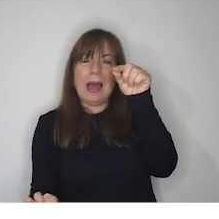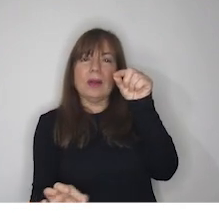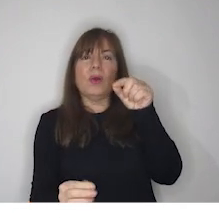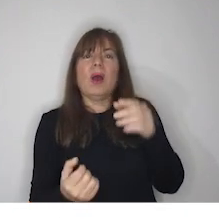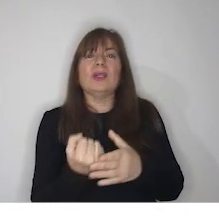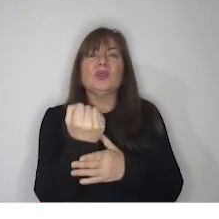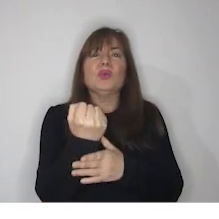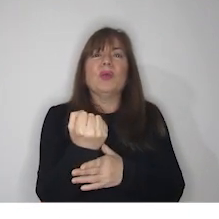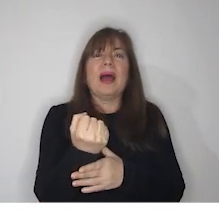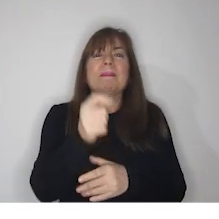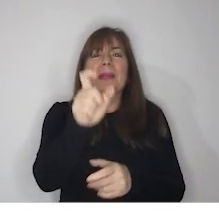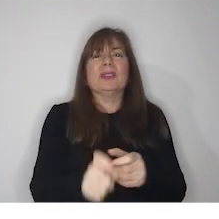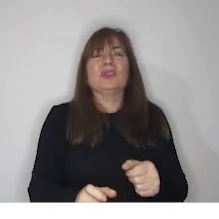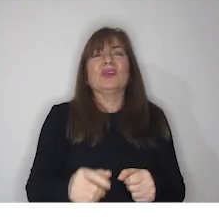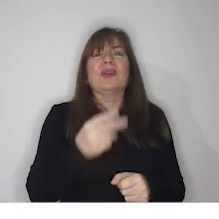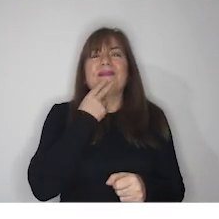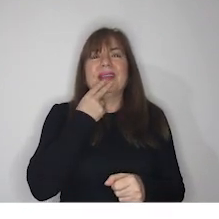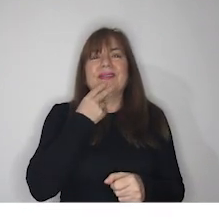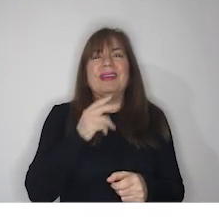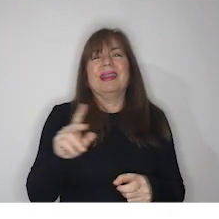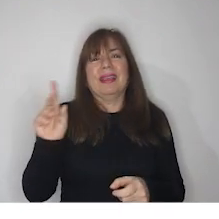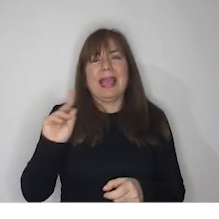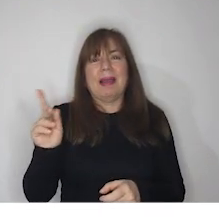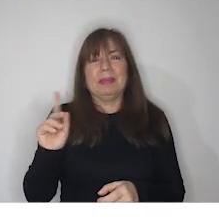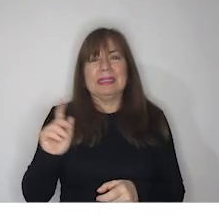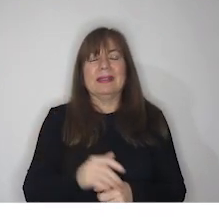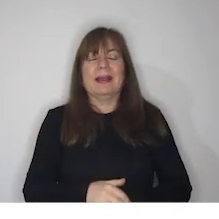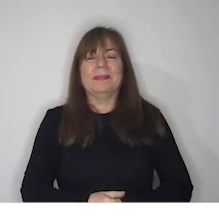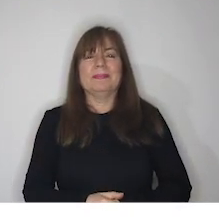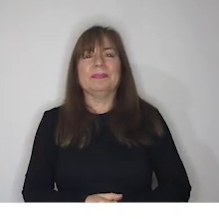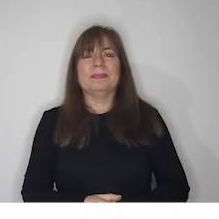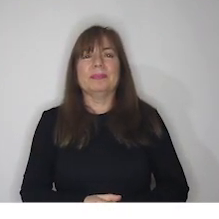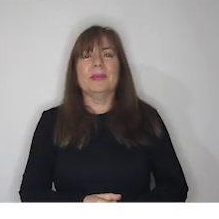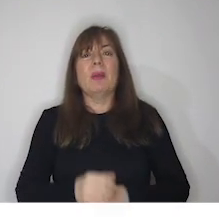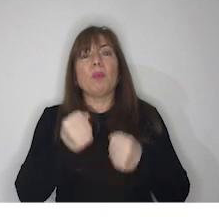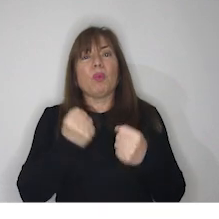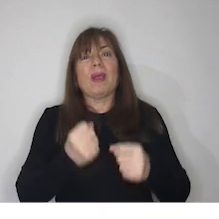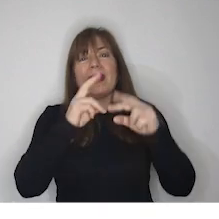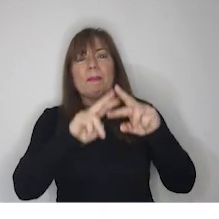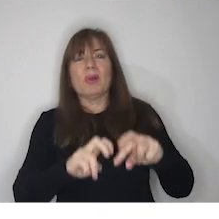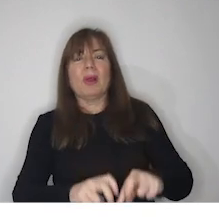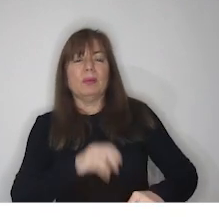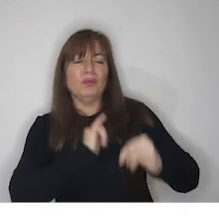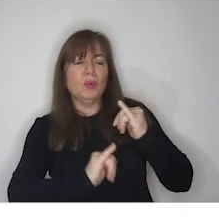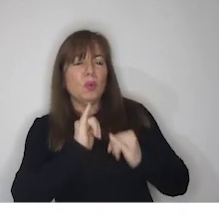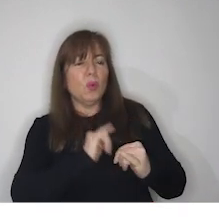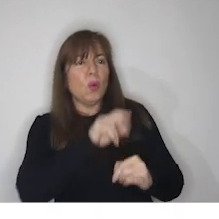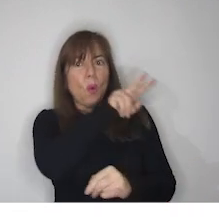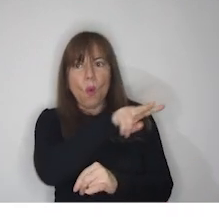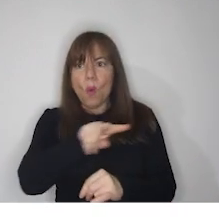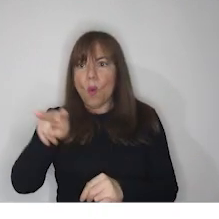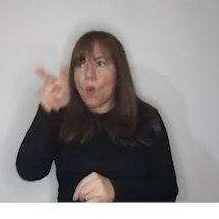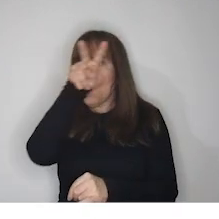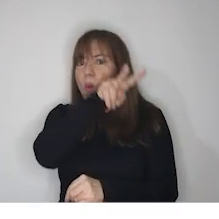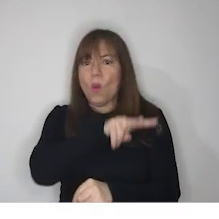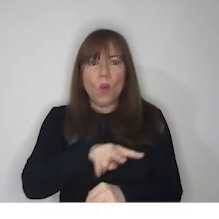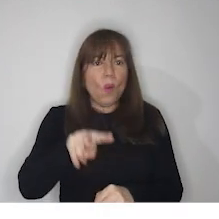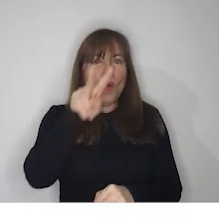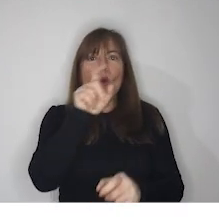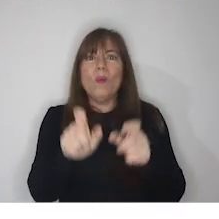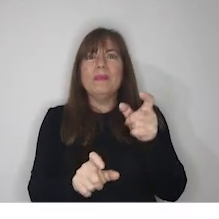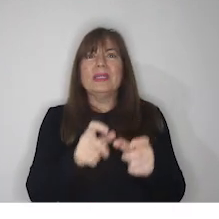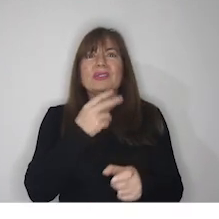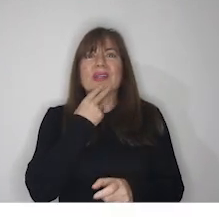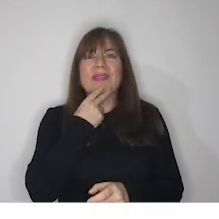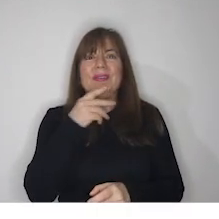pueden ayudar a ciertas personas que viven con discapacidad al momento de introducirlo. Puedes explorar en Internet sobre